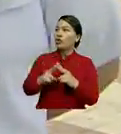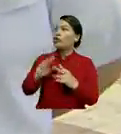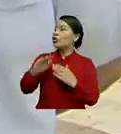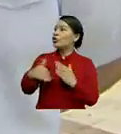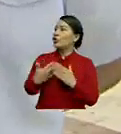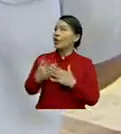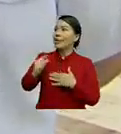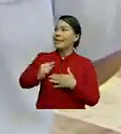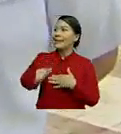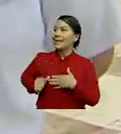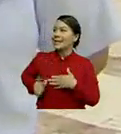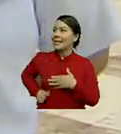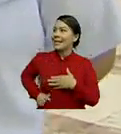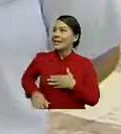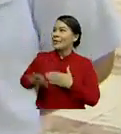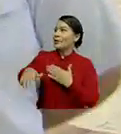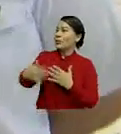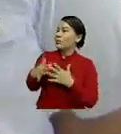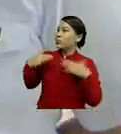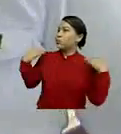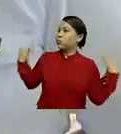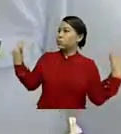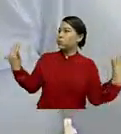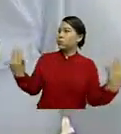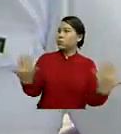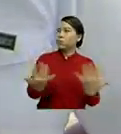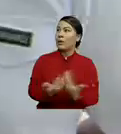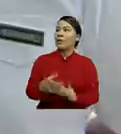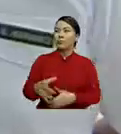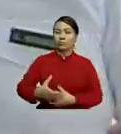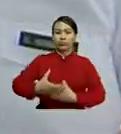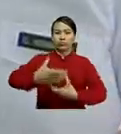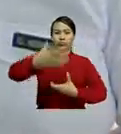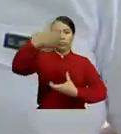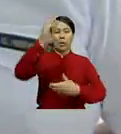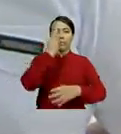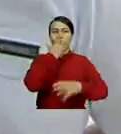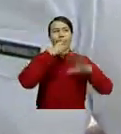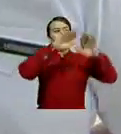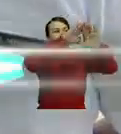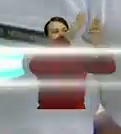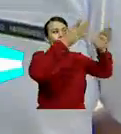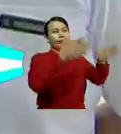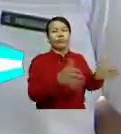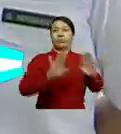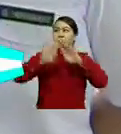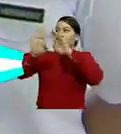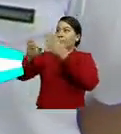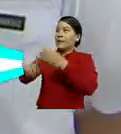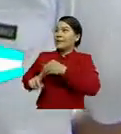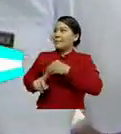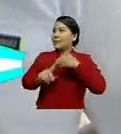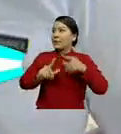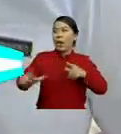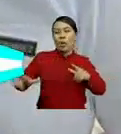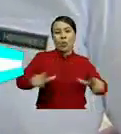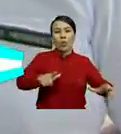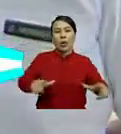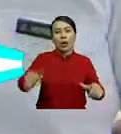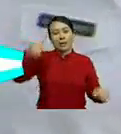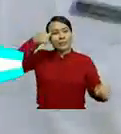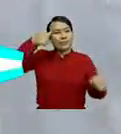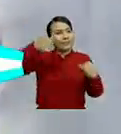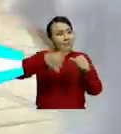es la ciudad de Guayaquil y sus alrededores, tanto como sus monumentos, sitios de historia y